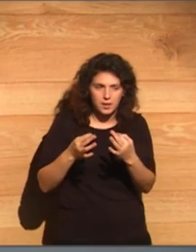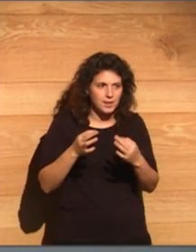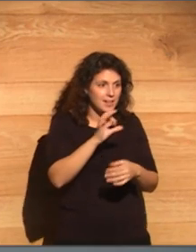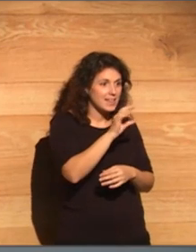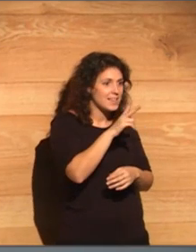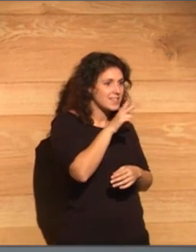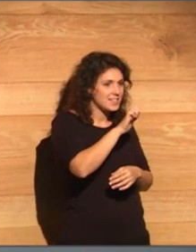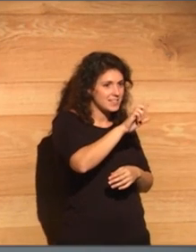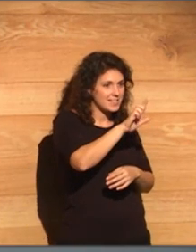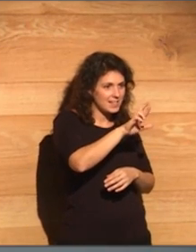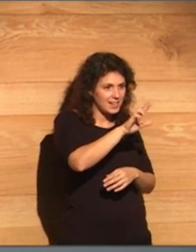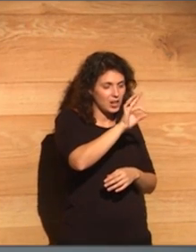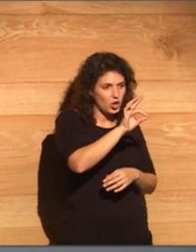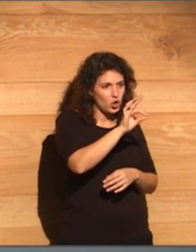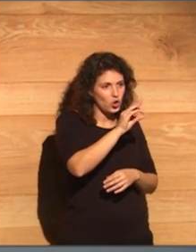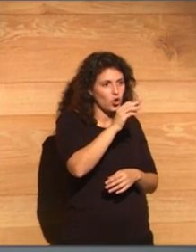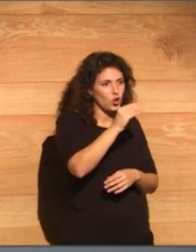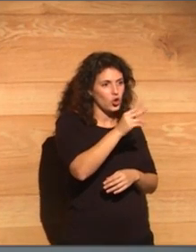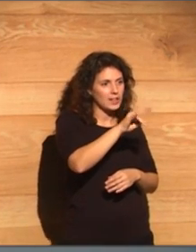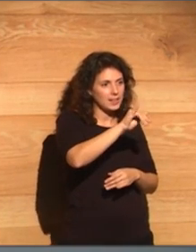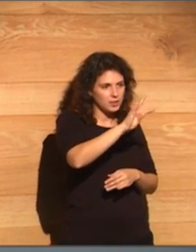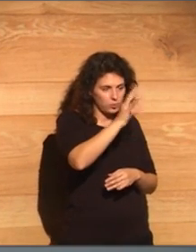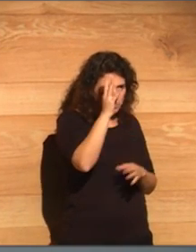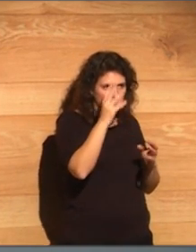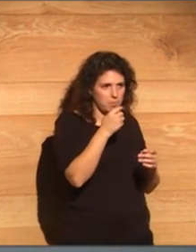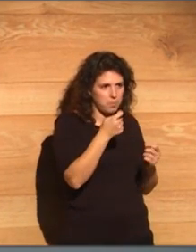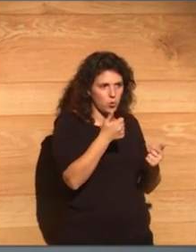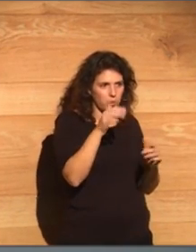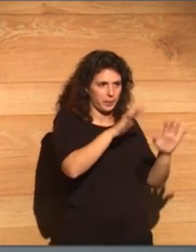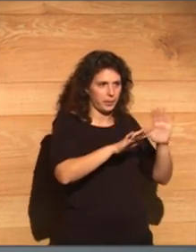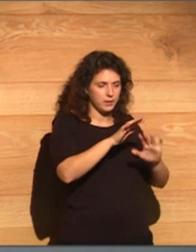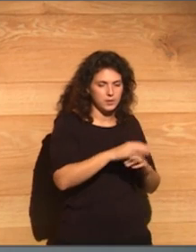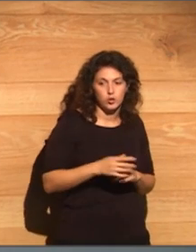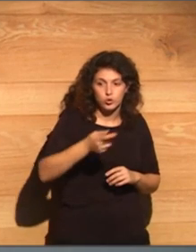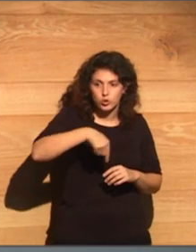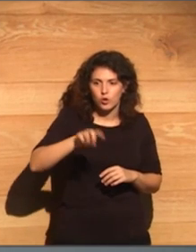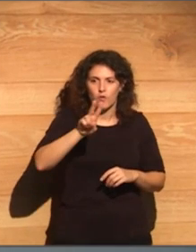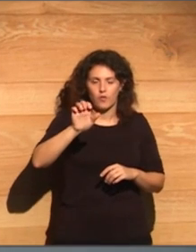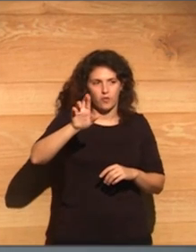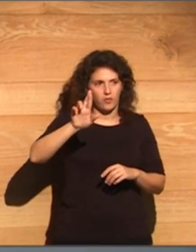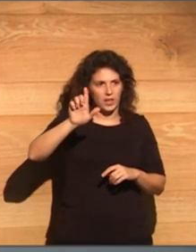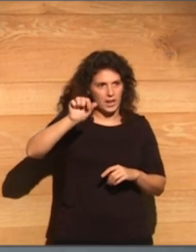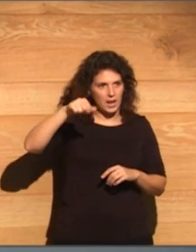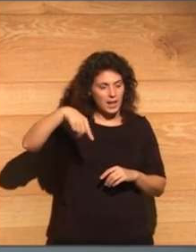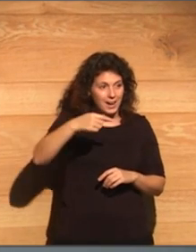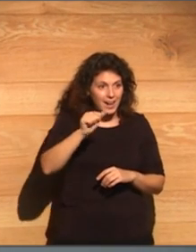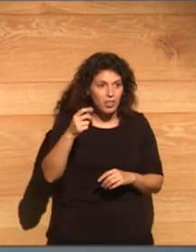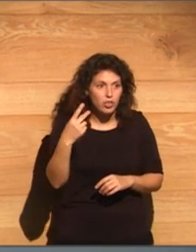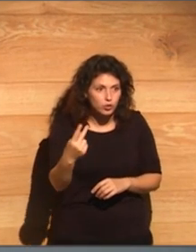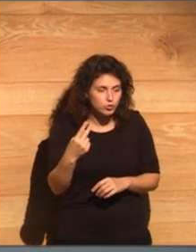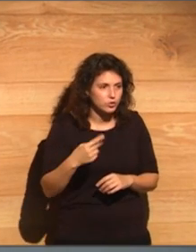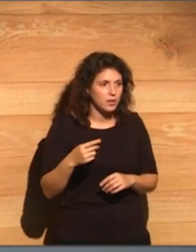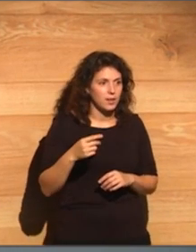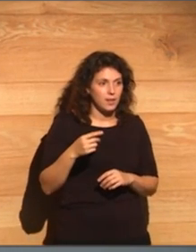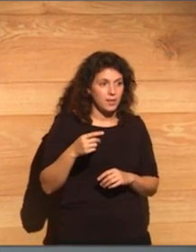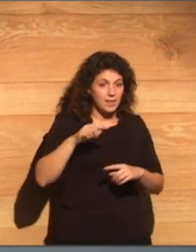está perdidito, ¿no? También. Digo, pues mira, estamos, veníamos, acabamos de hacer un programa de Berlanga. Digo, pues hemos hecho el Berlanga 2, un programa de Berlanga y tal. Y dice, ¿Berlanga? ¿El director